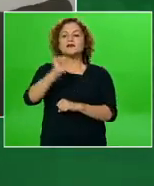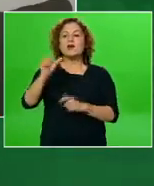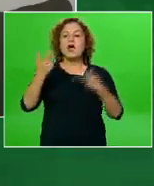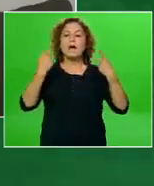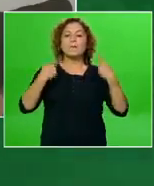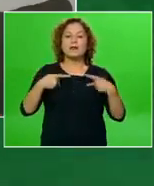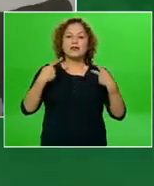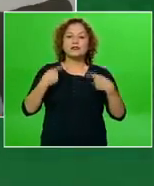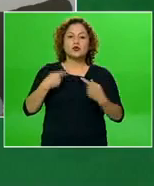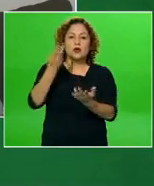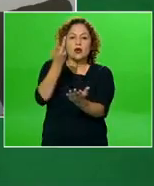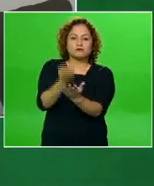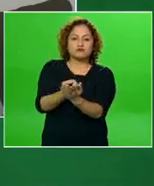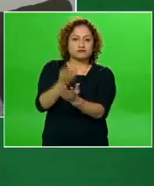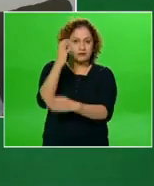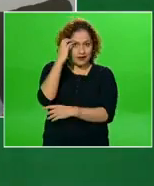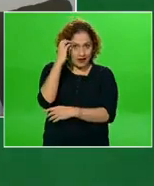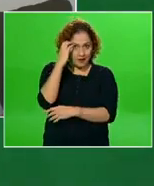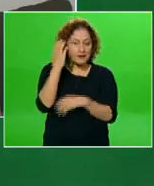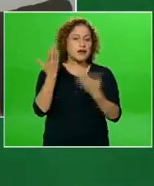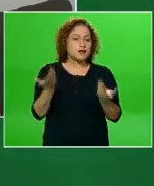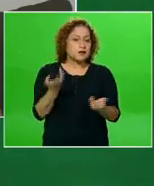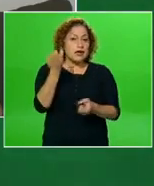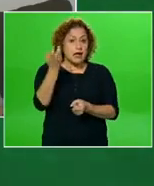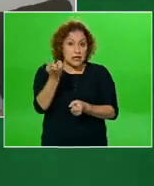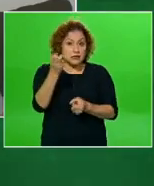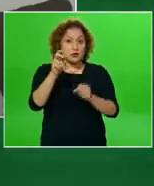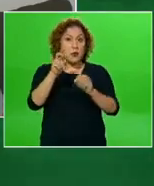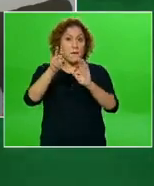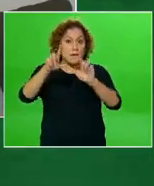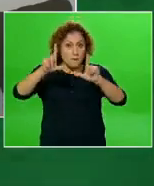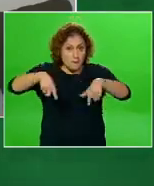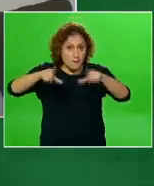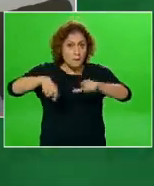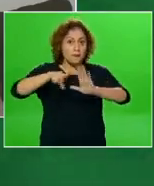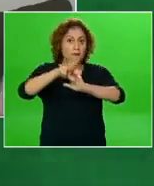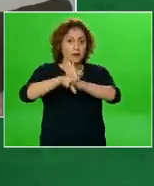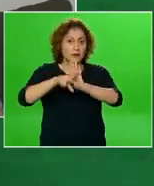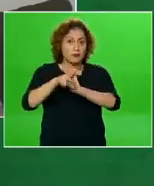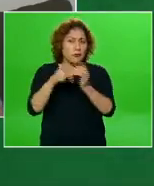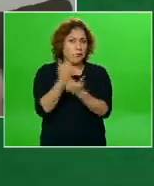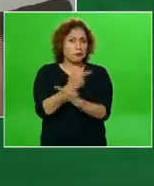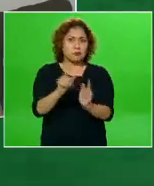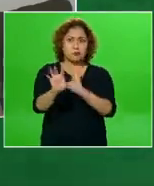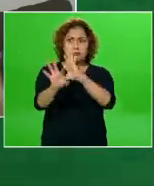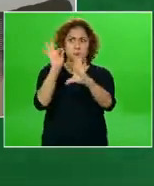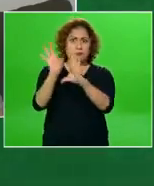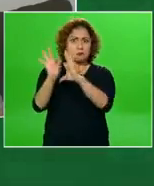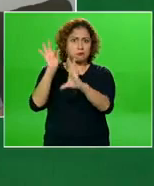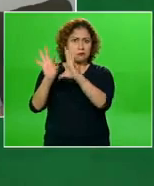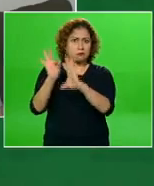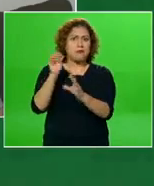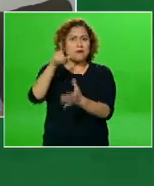este tipo de vídeos que están disponibles adorados con con la gran cantidad de información que se producen diariamente